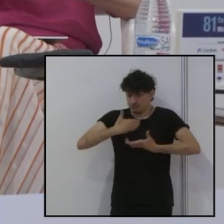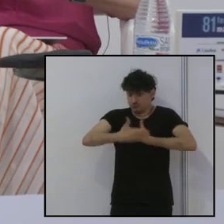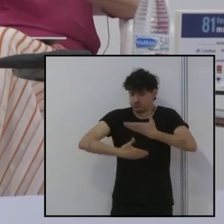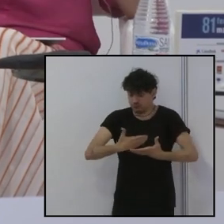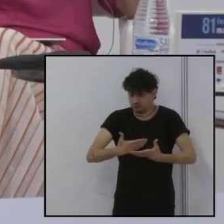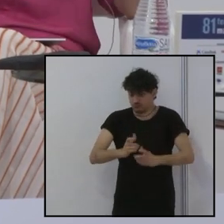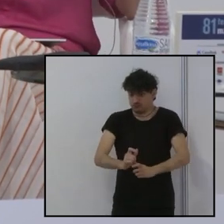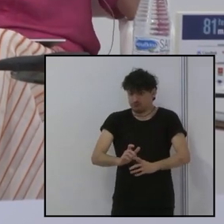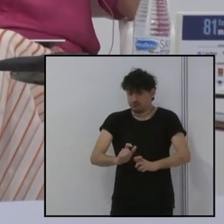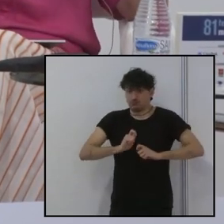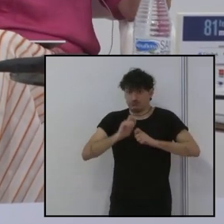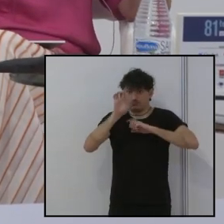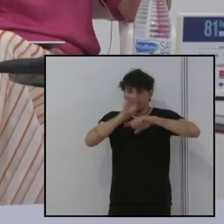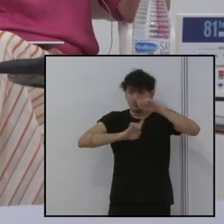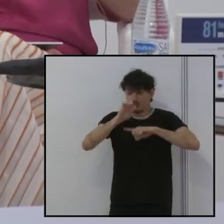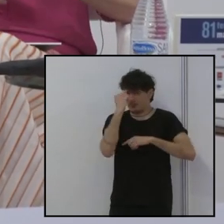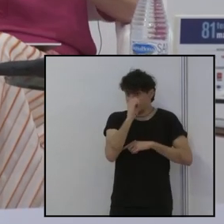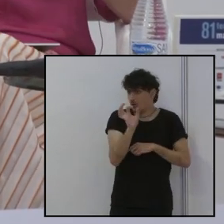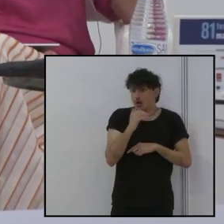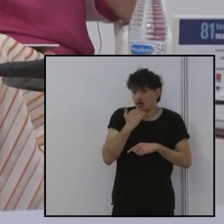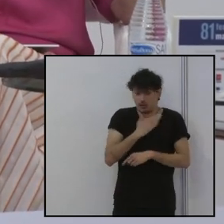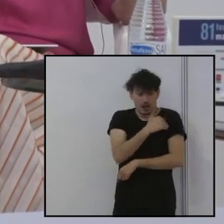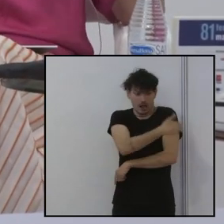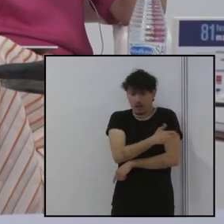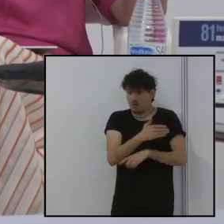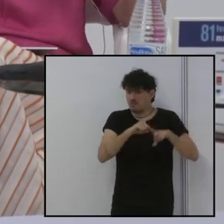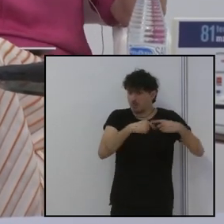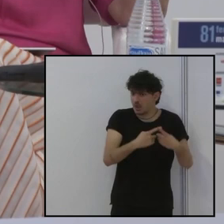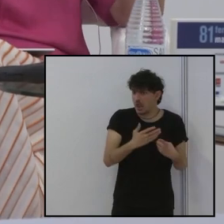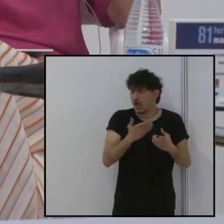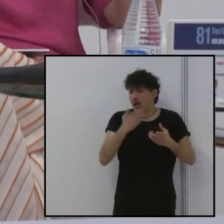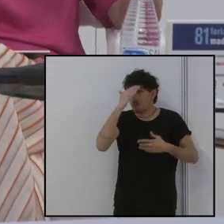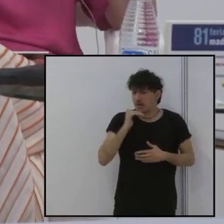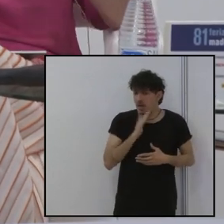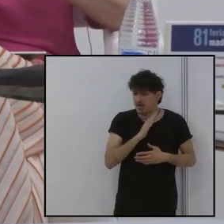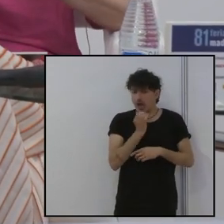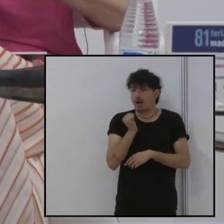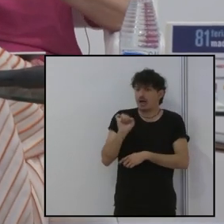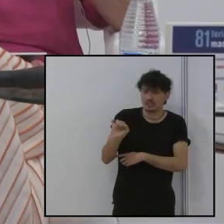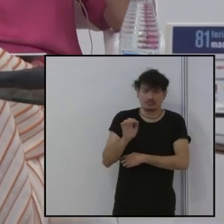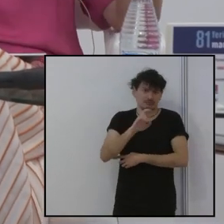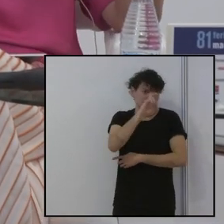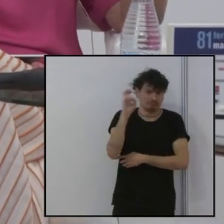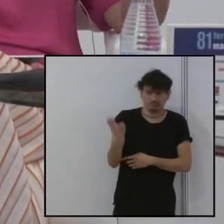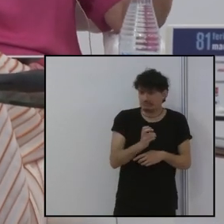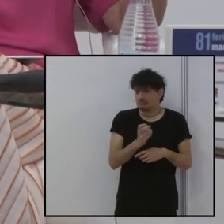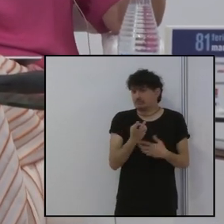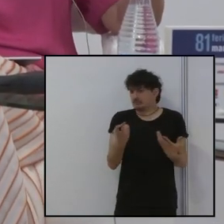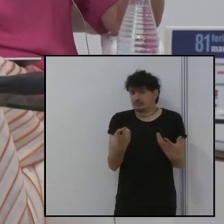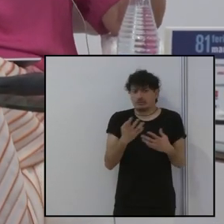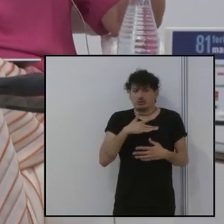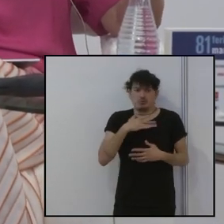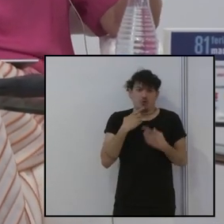o bien alguien absolutamente cercano, es decir, o tus padres, tus hermanos, tus hijos, tus amantes, tus amigos, o sea que algo